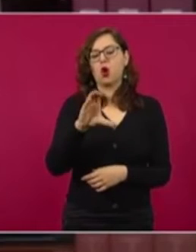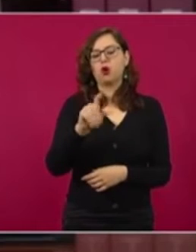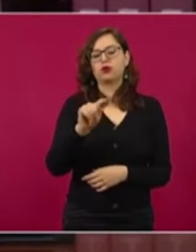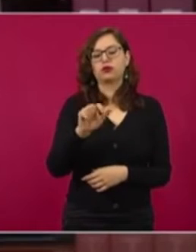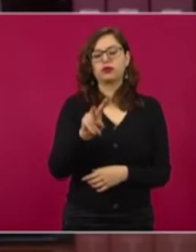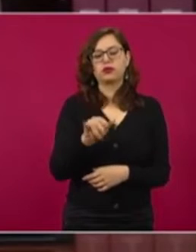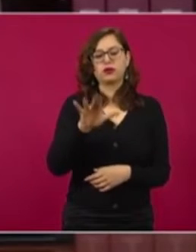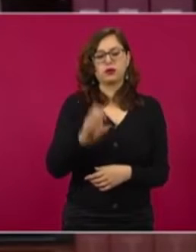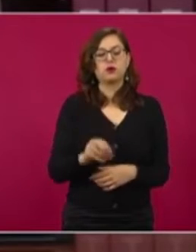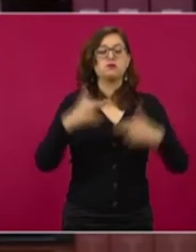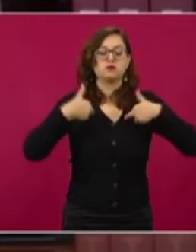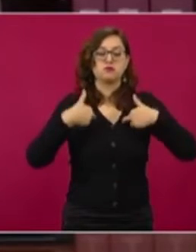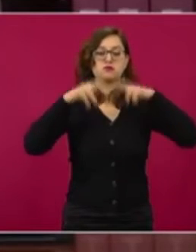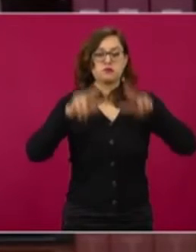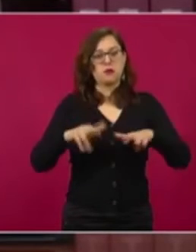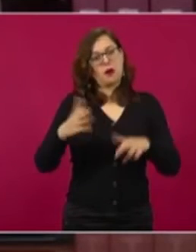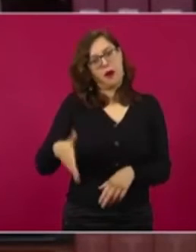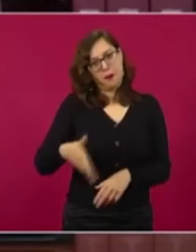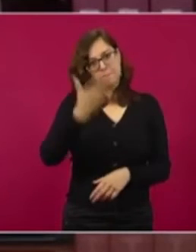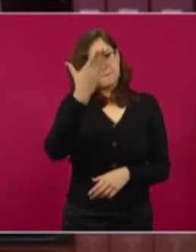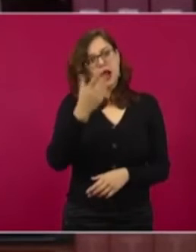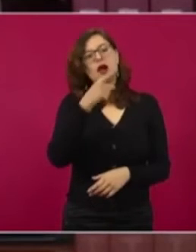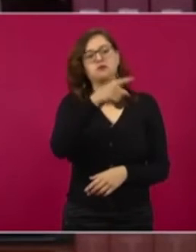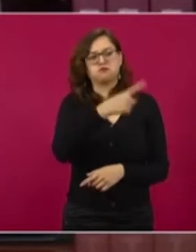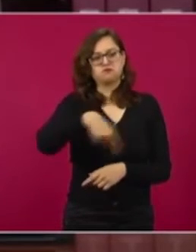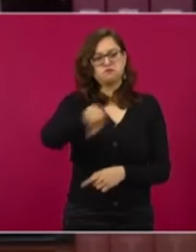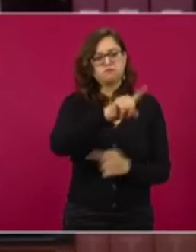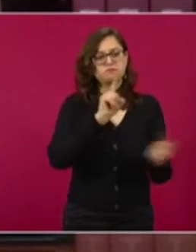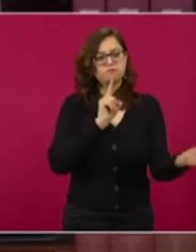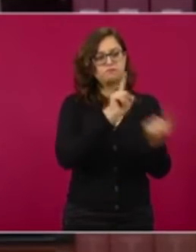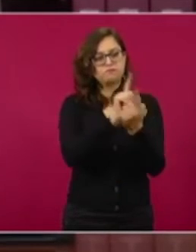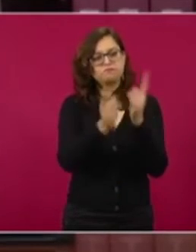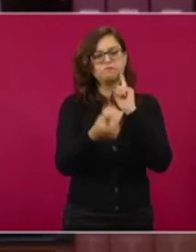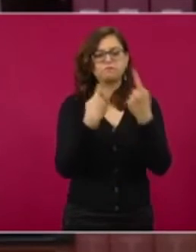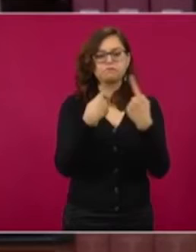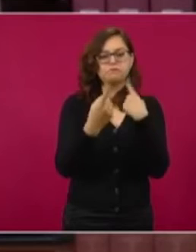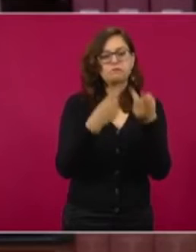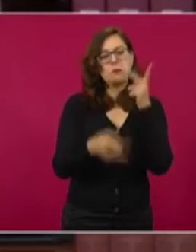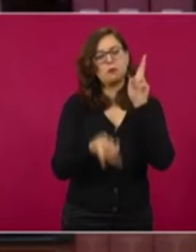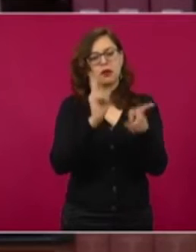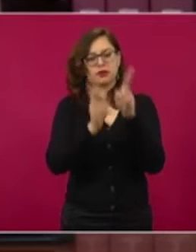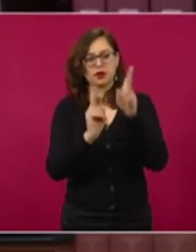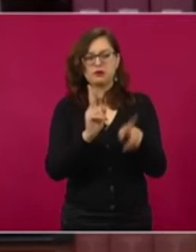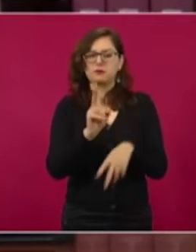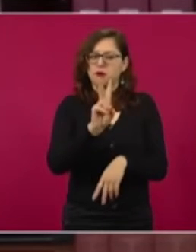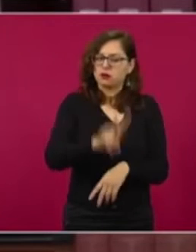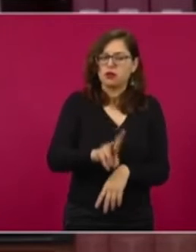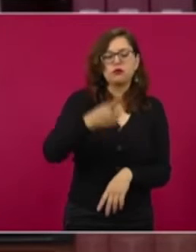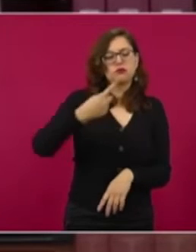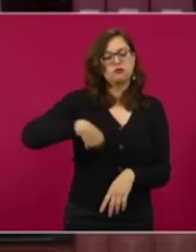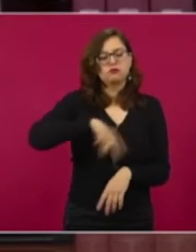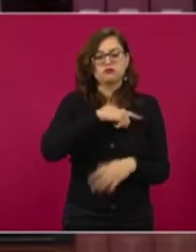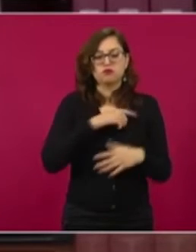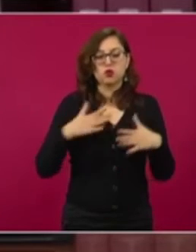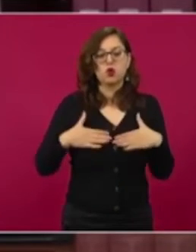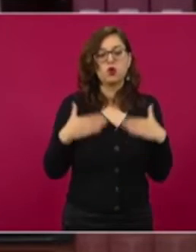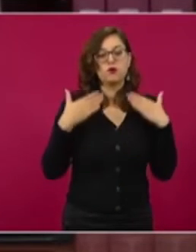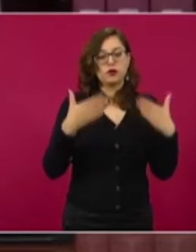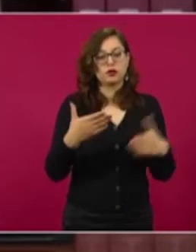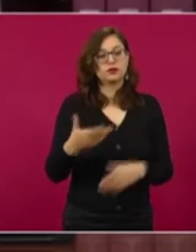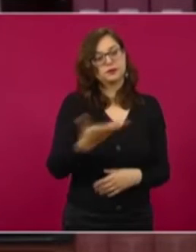es nuestro representante y al que le tenemos toda la confianza. Yo agradezco mucho, en primer lugar, a ustedes,